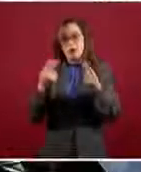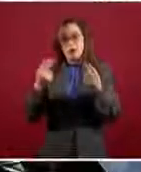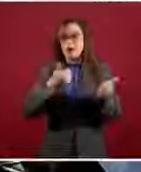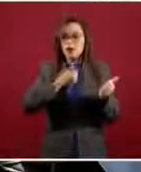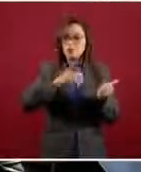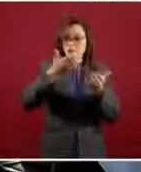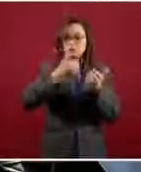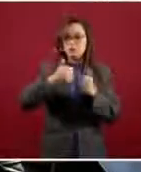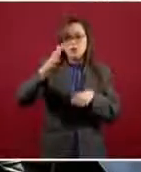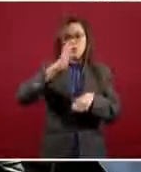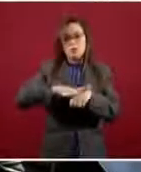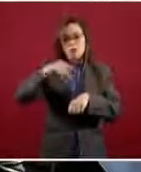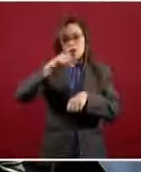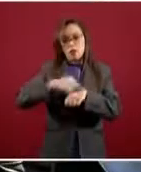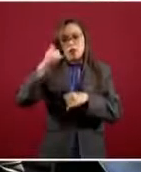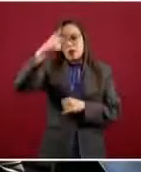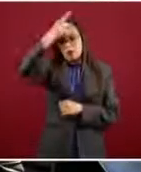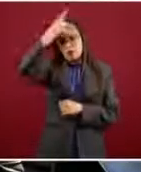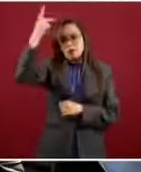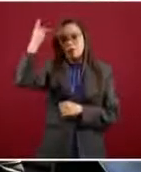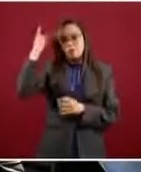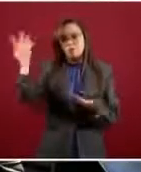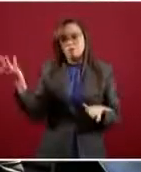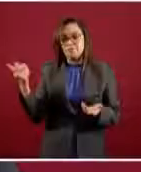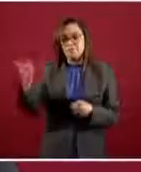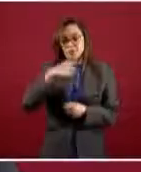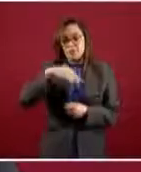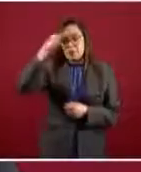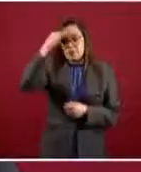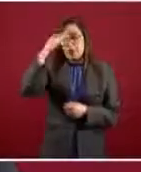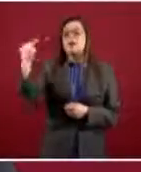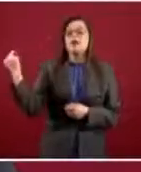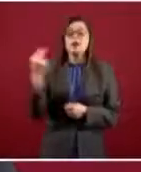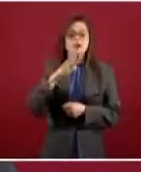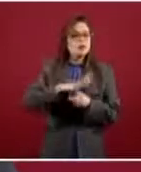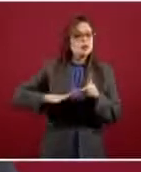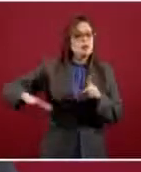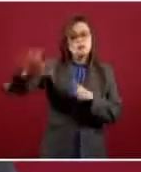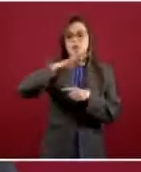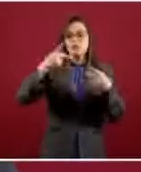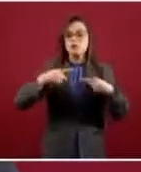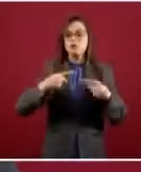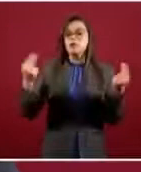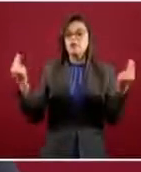Nuestro lema es médicos para todos los lugares, para todas las personas que lo necesiten.